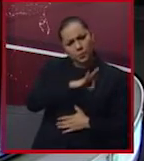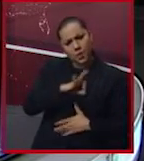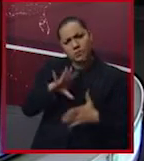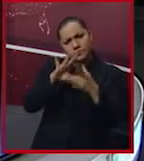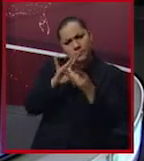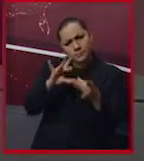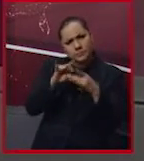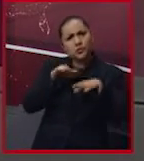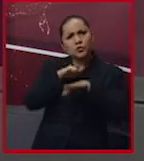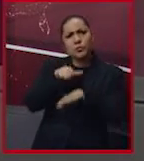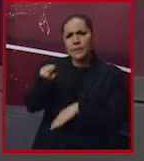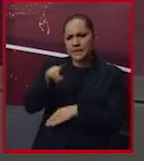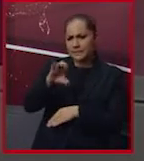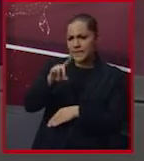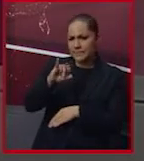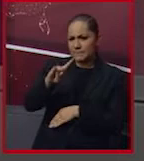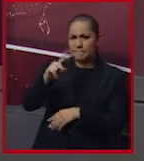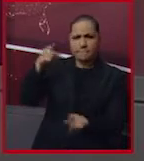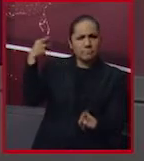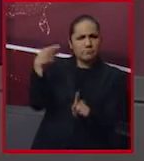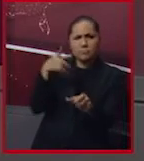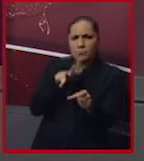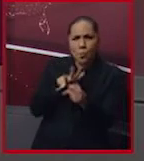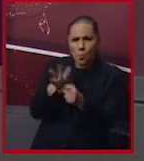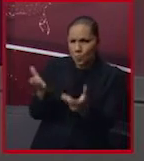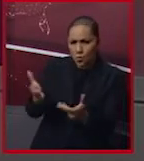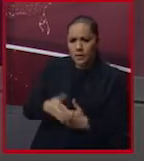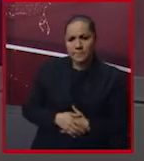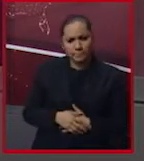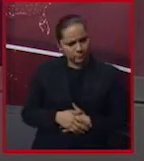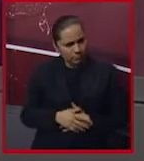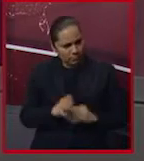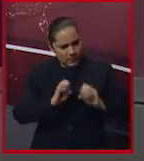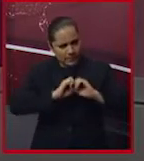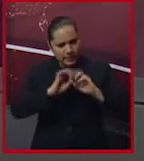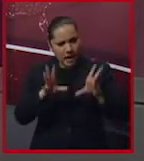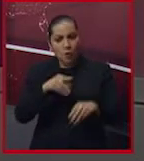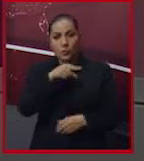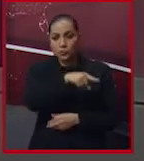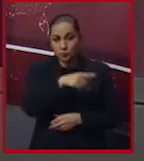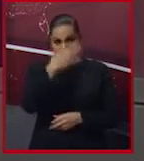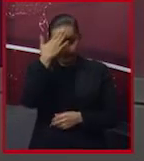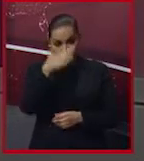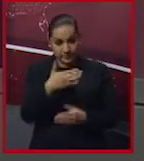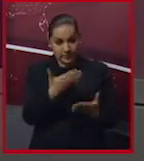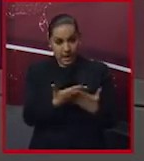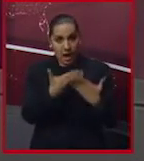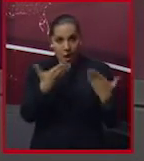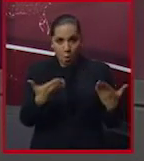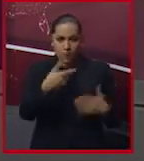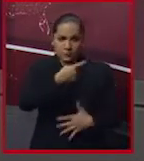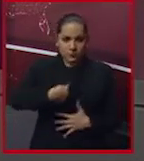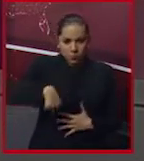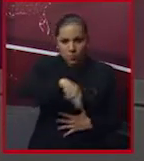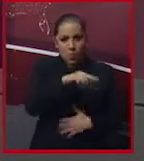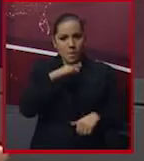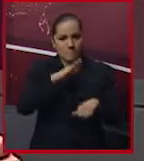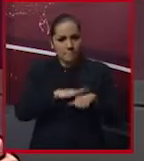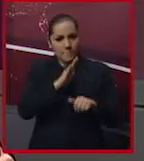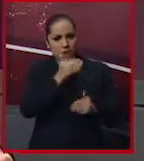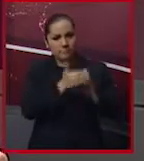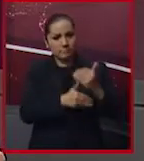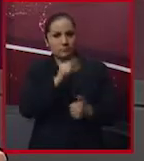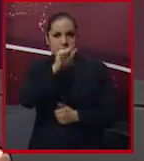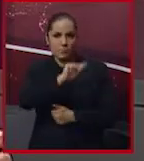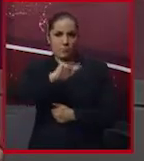principales objetivos que tiene este centro. Sí. Como usted sabe, con esta creciente profesionalización de las tareas